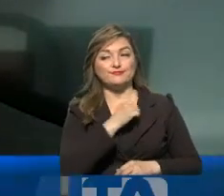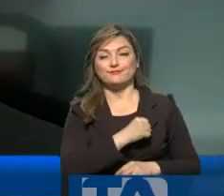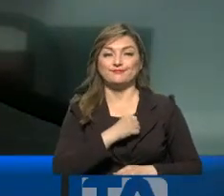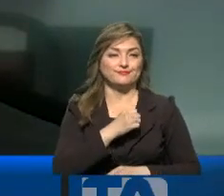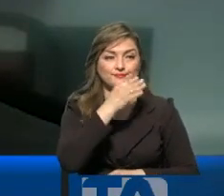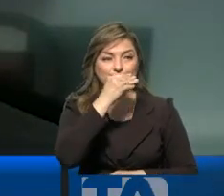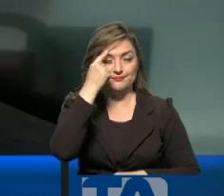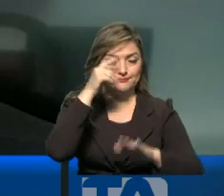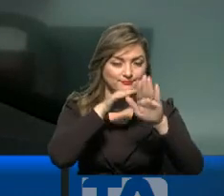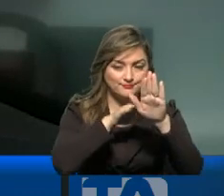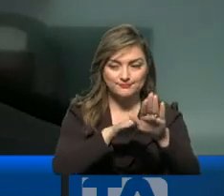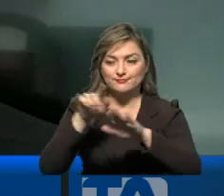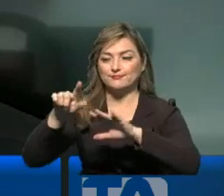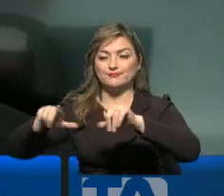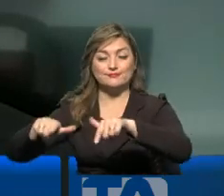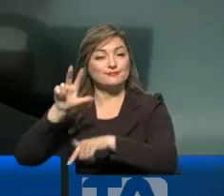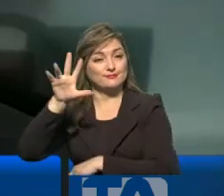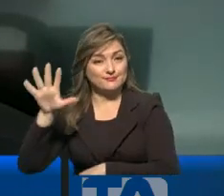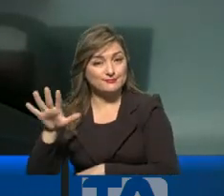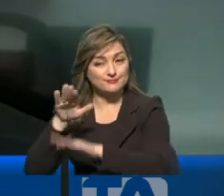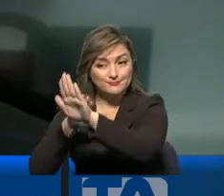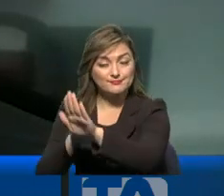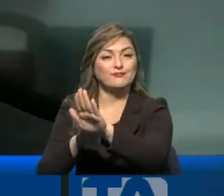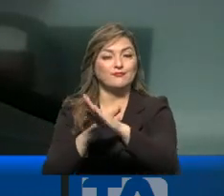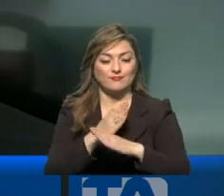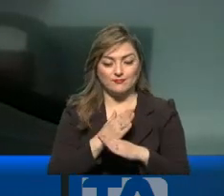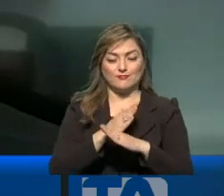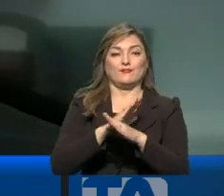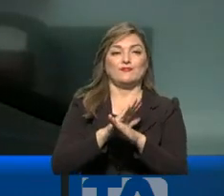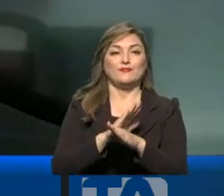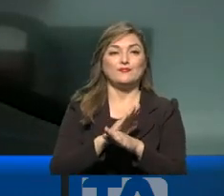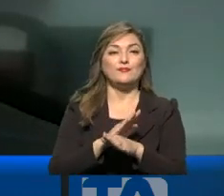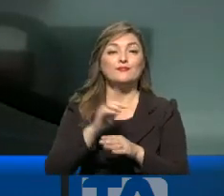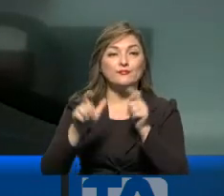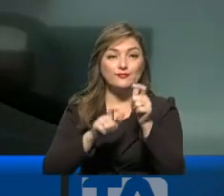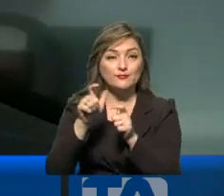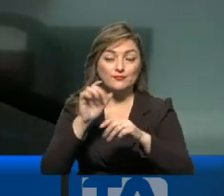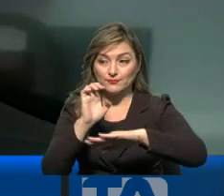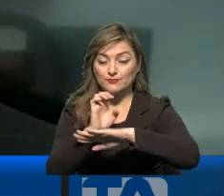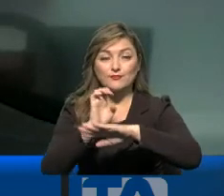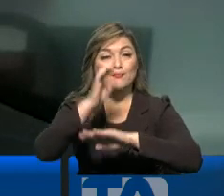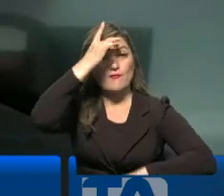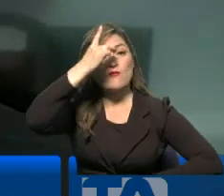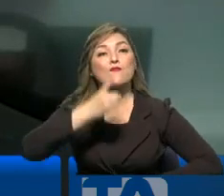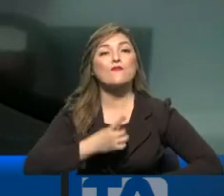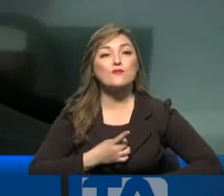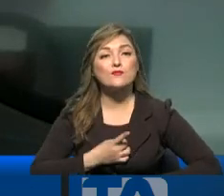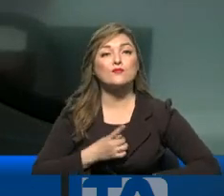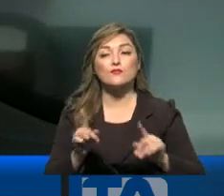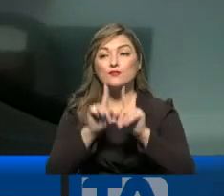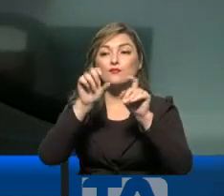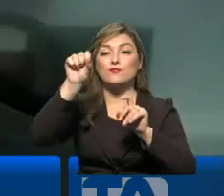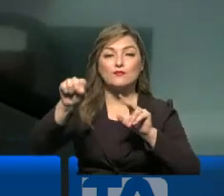y correístas bloqueen la posibilidad de que sea el pueblo ecuatoriano quien decida en